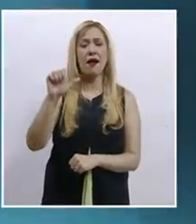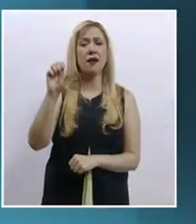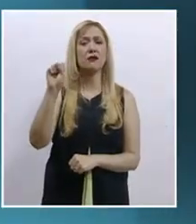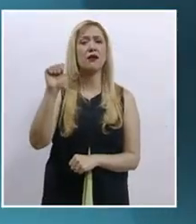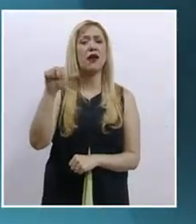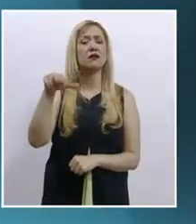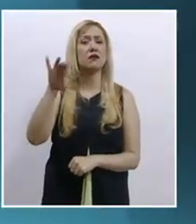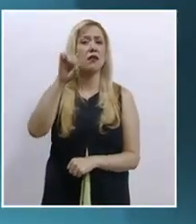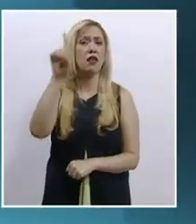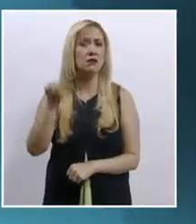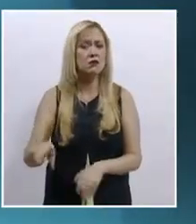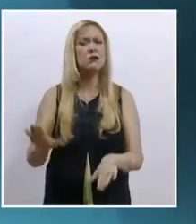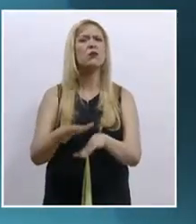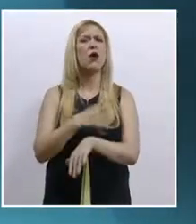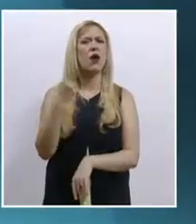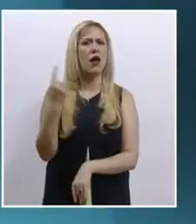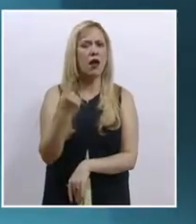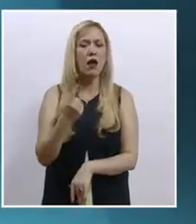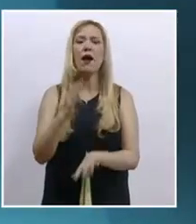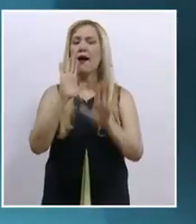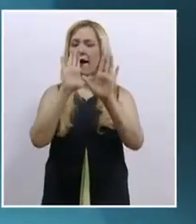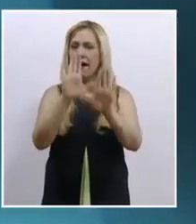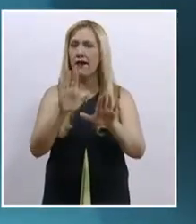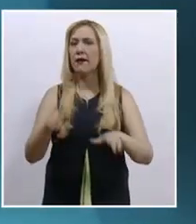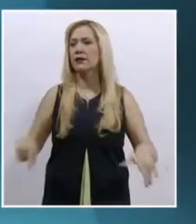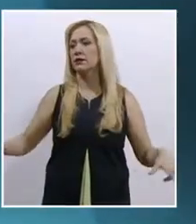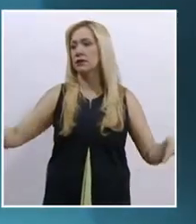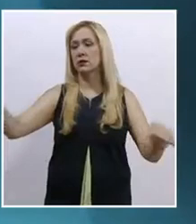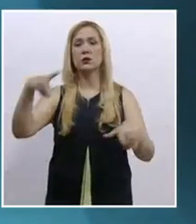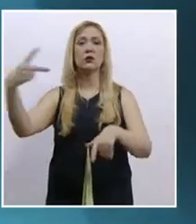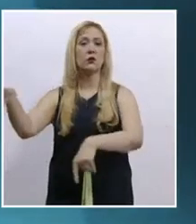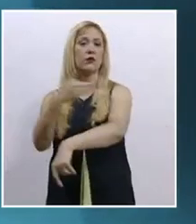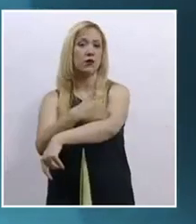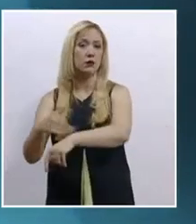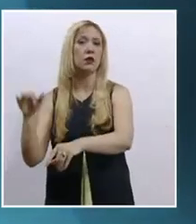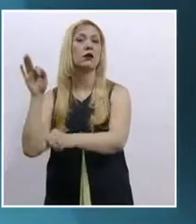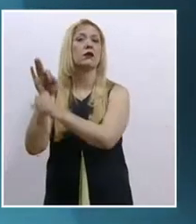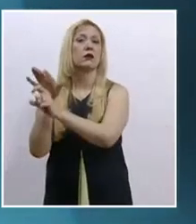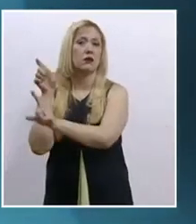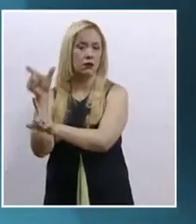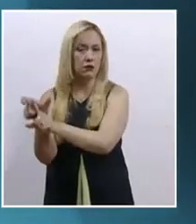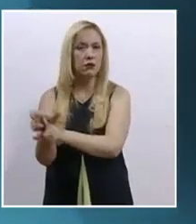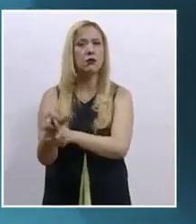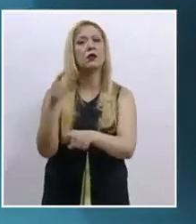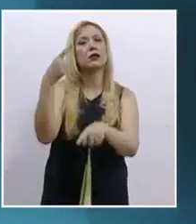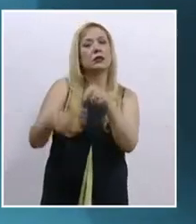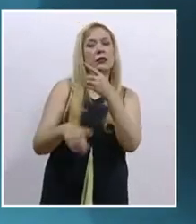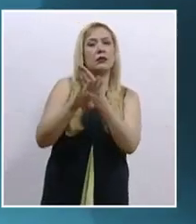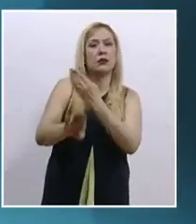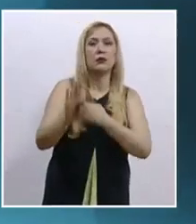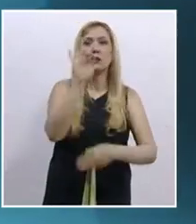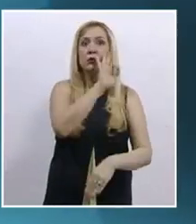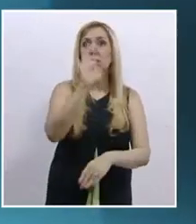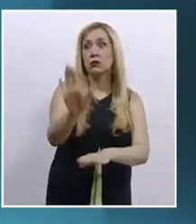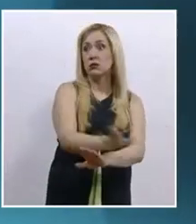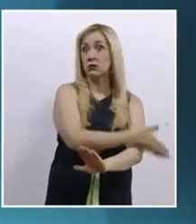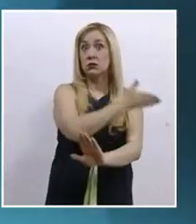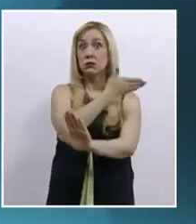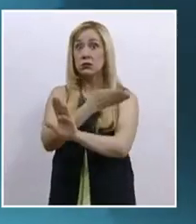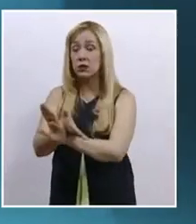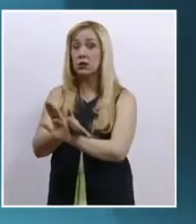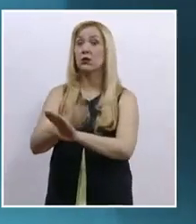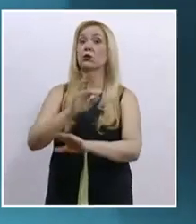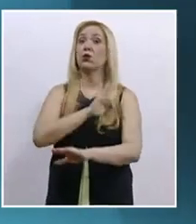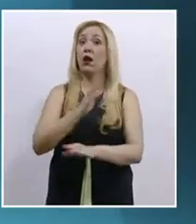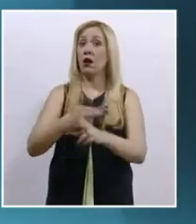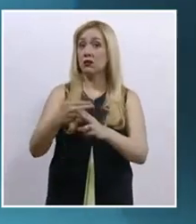los integrantes del órgano jurisdiccional al que pertenece y sus familiares. Ello con el fin de evitar daños irreparables a sus derechos a la